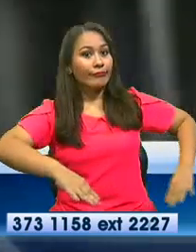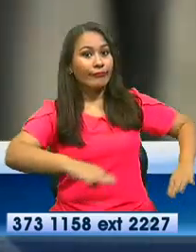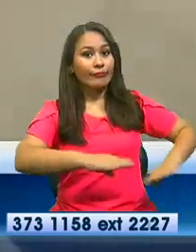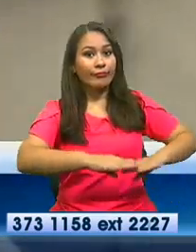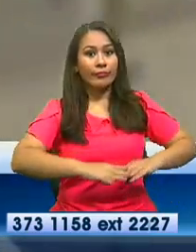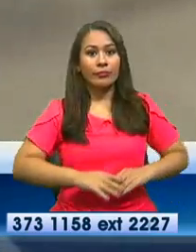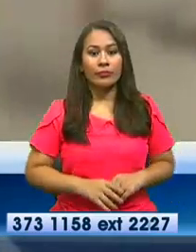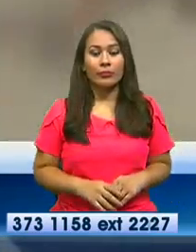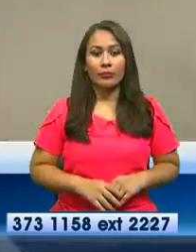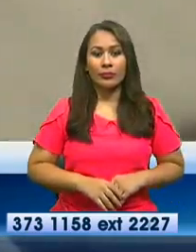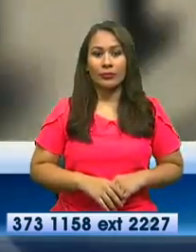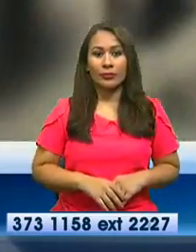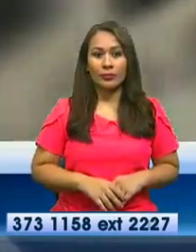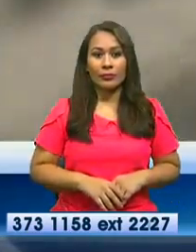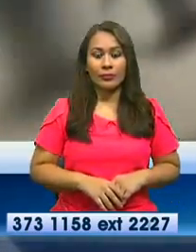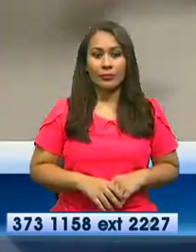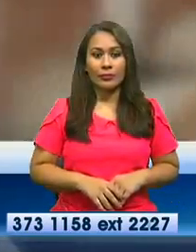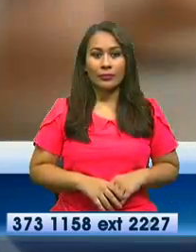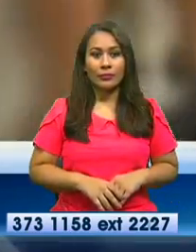uniformado.